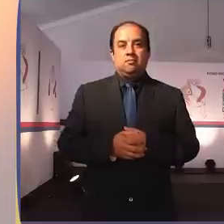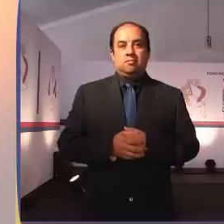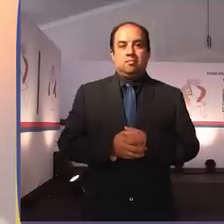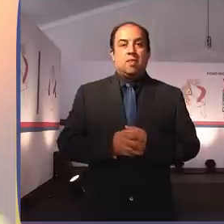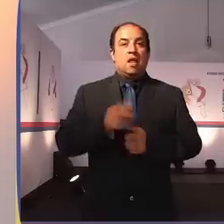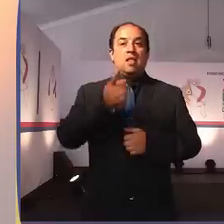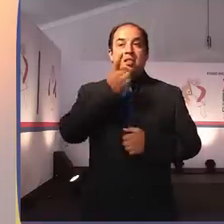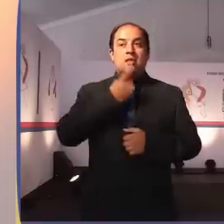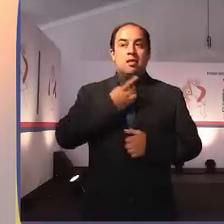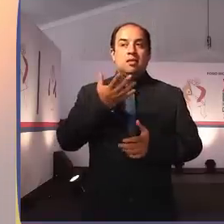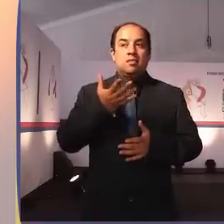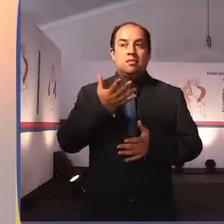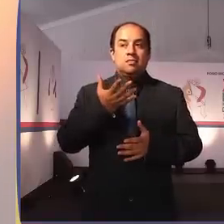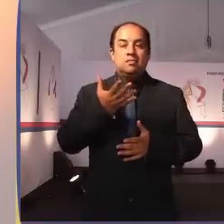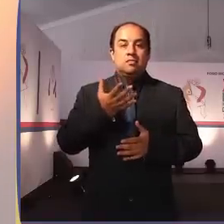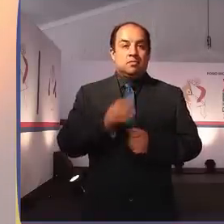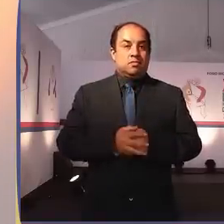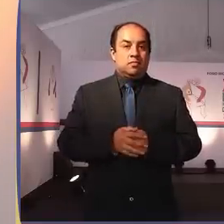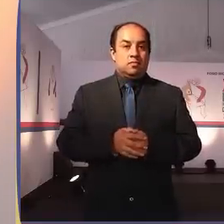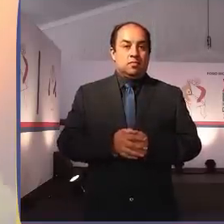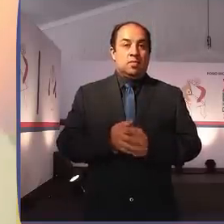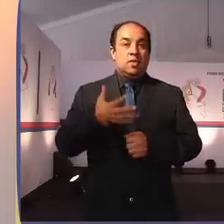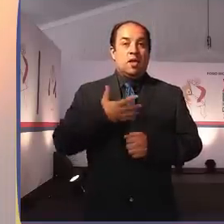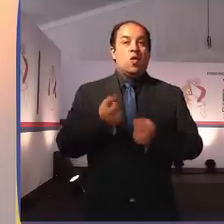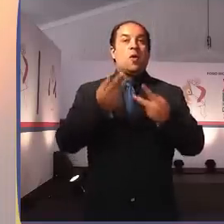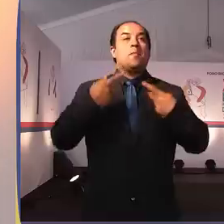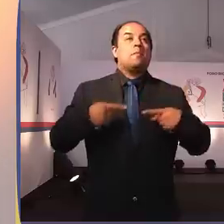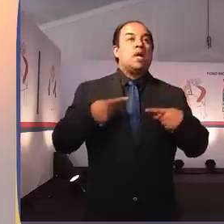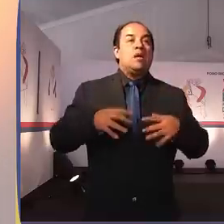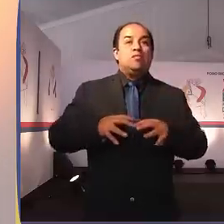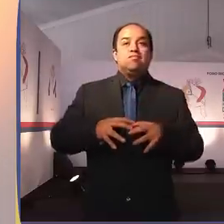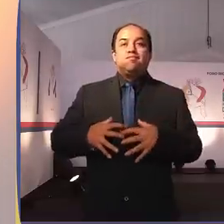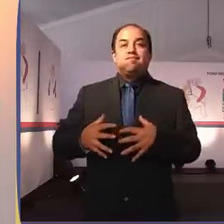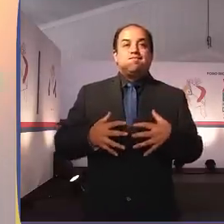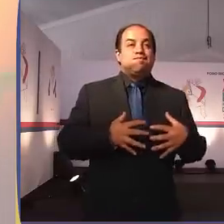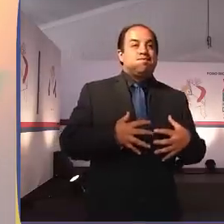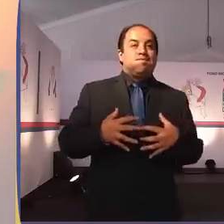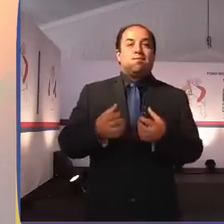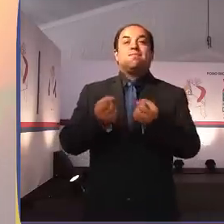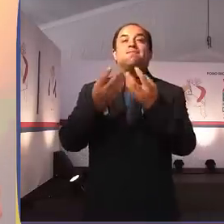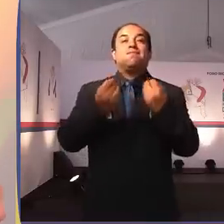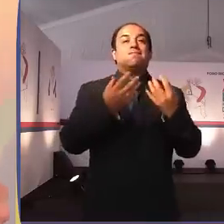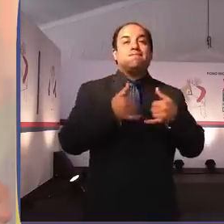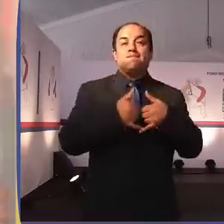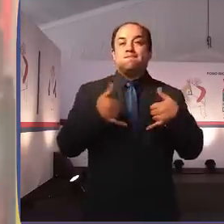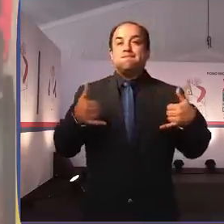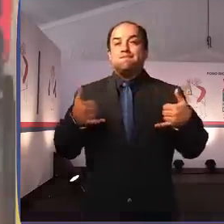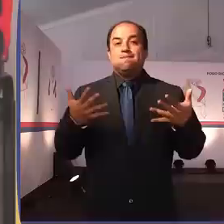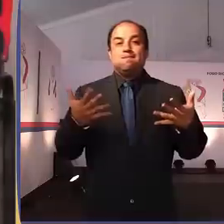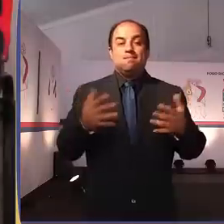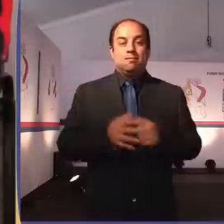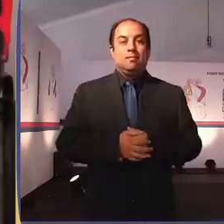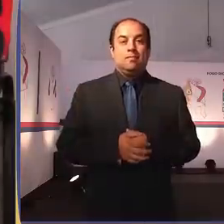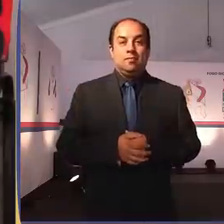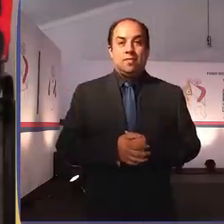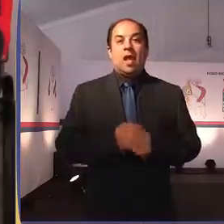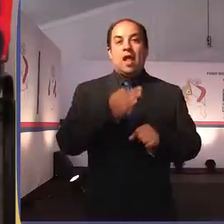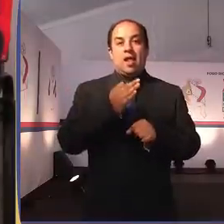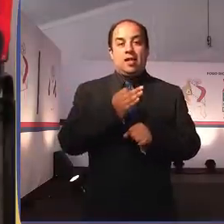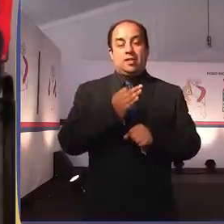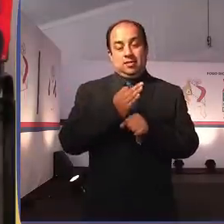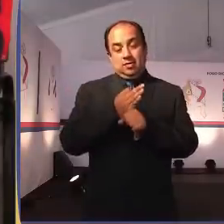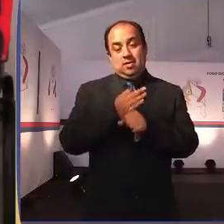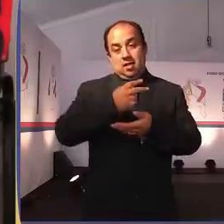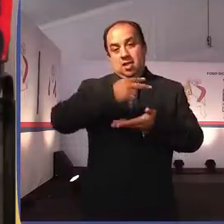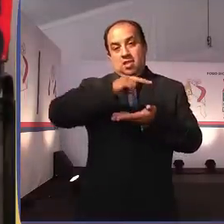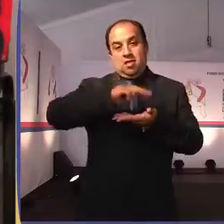ver, díganme si no aquí hay unos cuantos panzones o panzonas por andar leyendo. Bueno, porque estamos echadotes